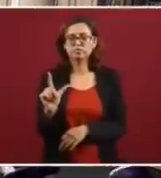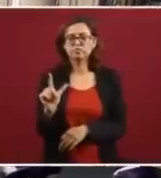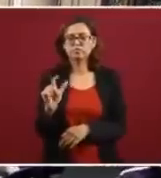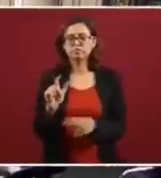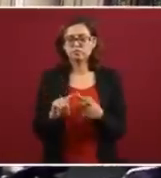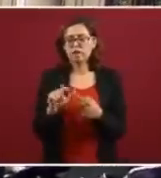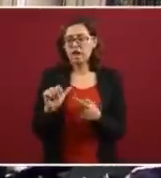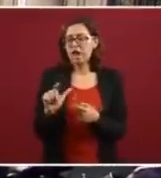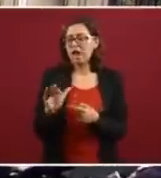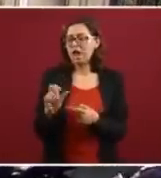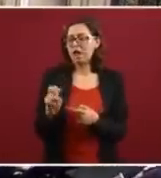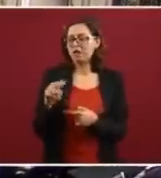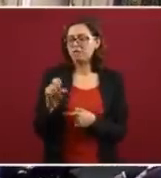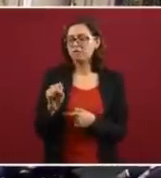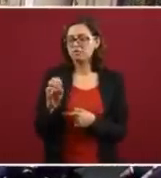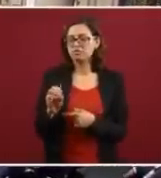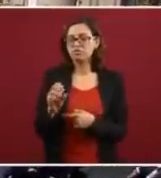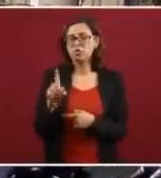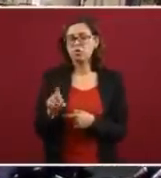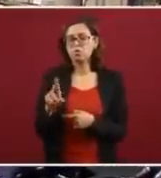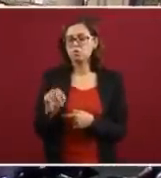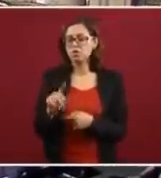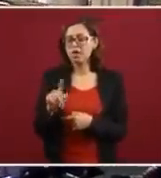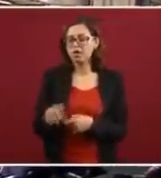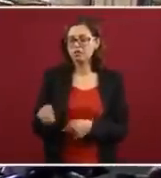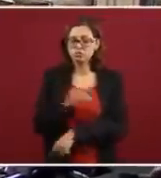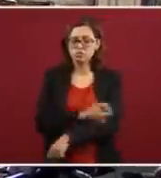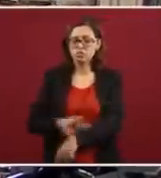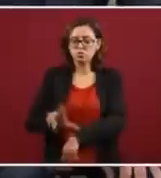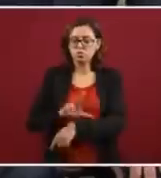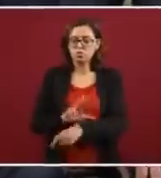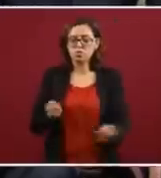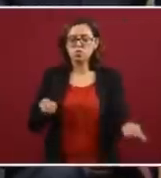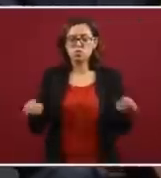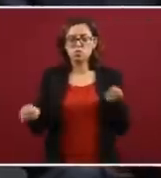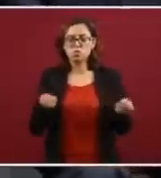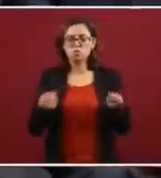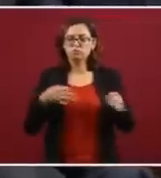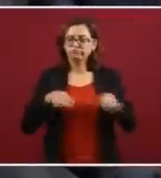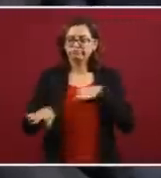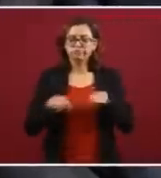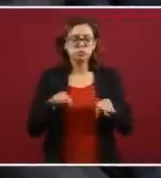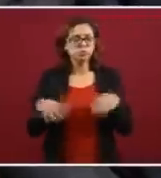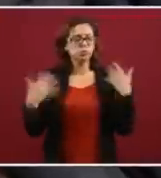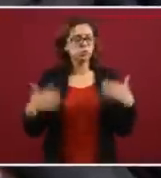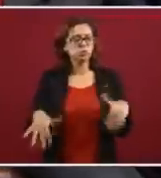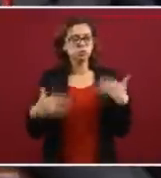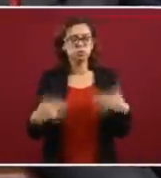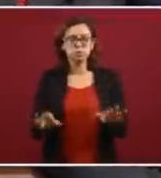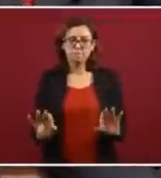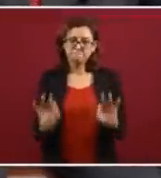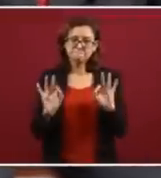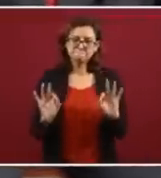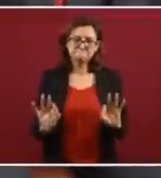Alfonso Durazo ha hecho un trabajo de coordinación del gabinete de primer orden,